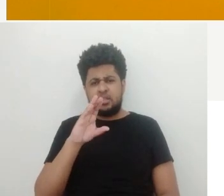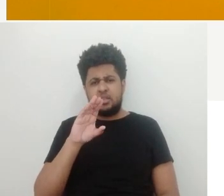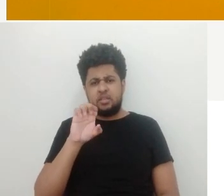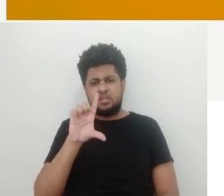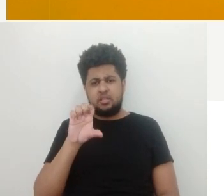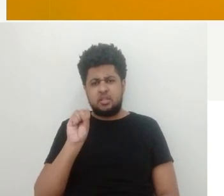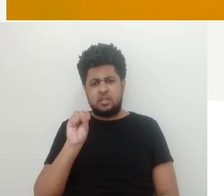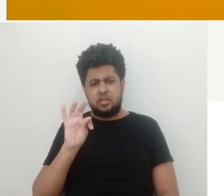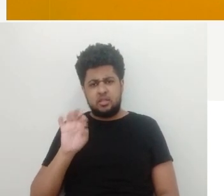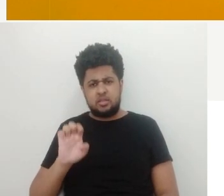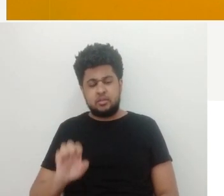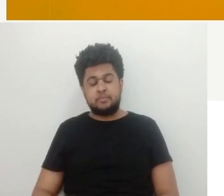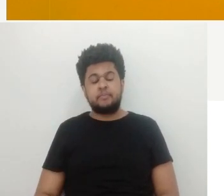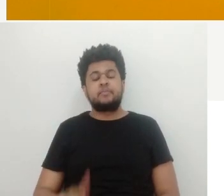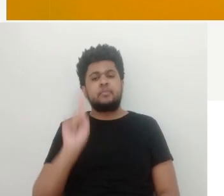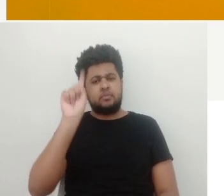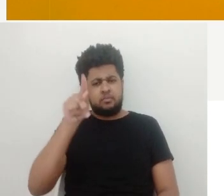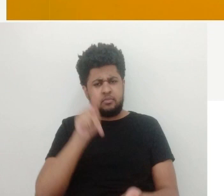também acontece.